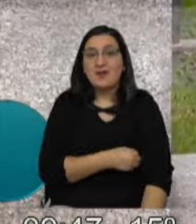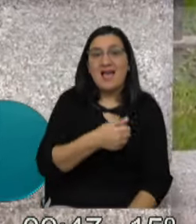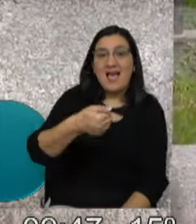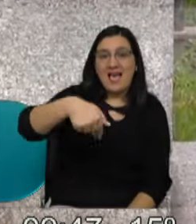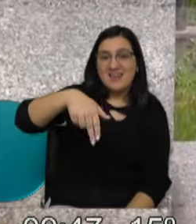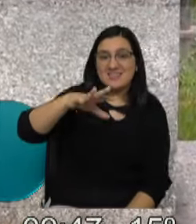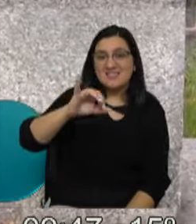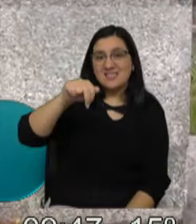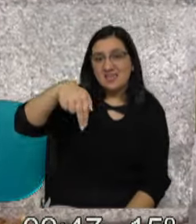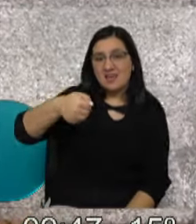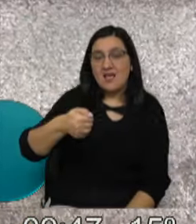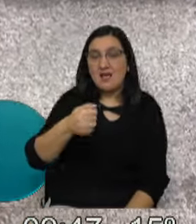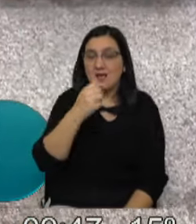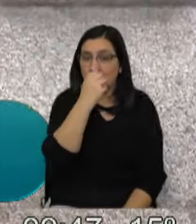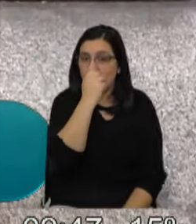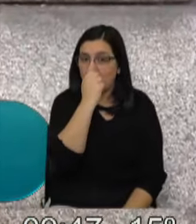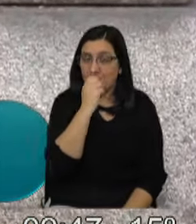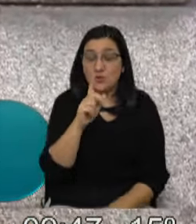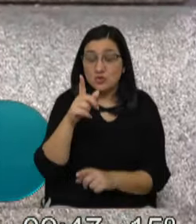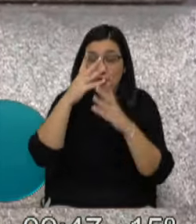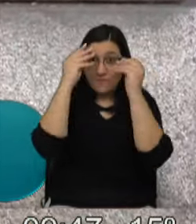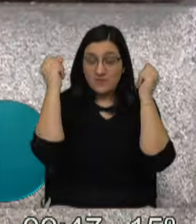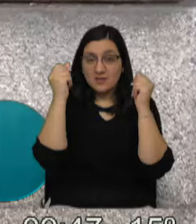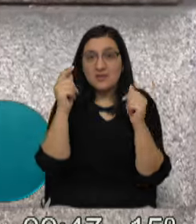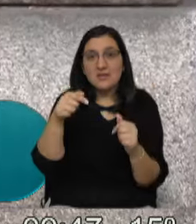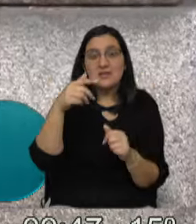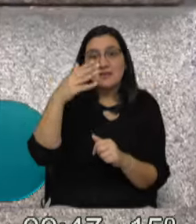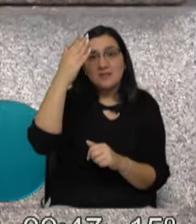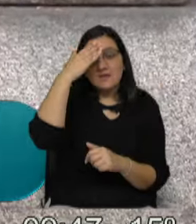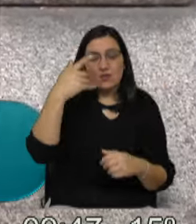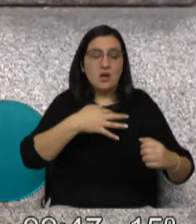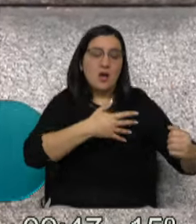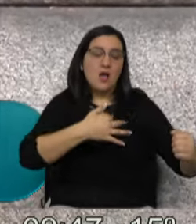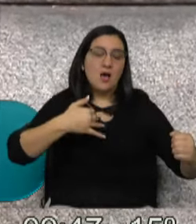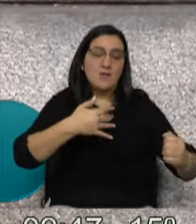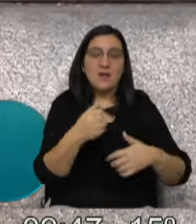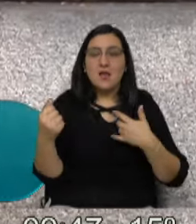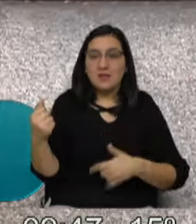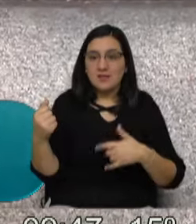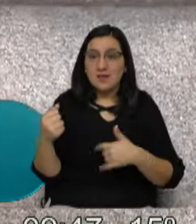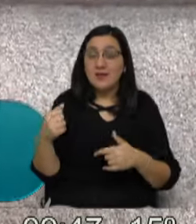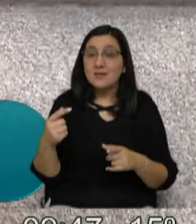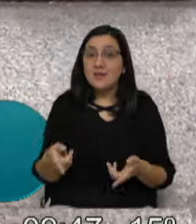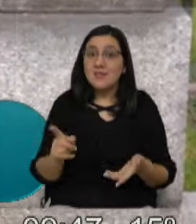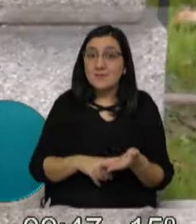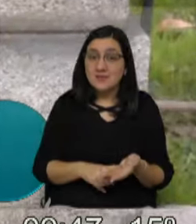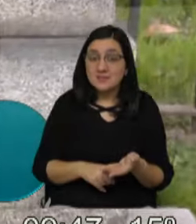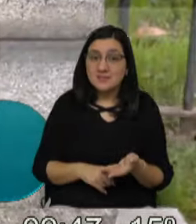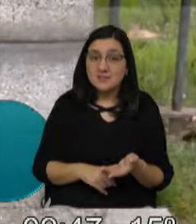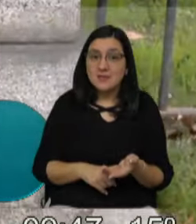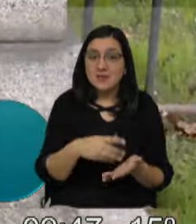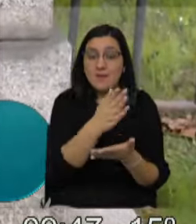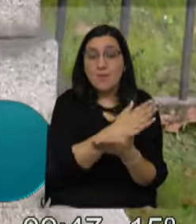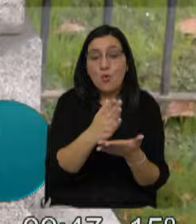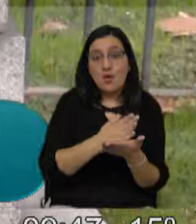en su época poética, ¿no? No hay que olvidar que Ancina sabía tocar el arpa, sabía tocar la guitarra, y aparte también era